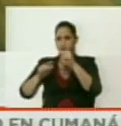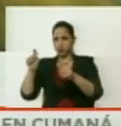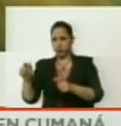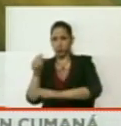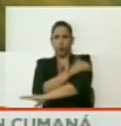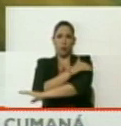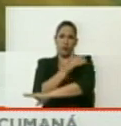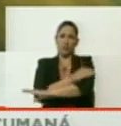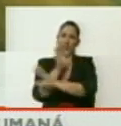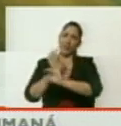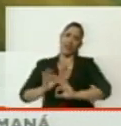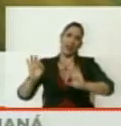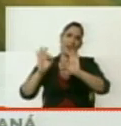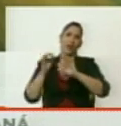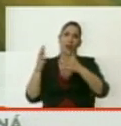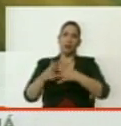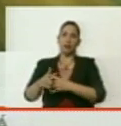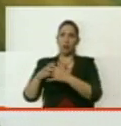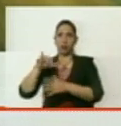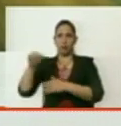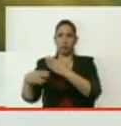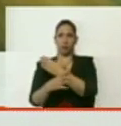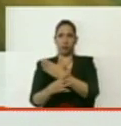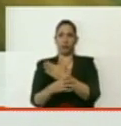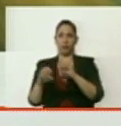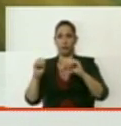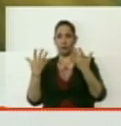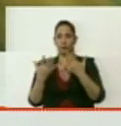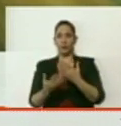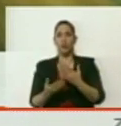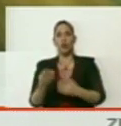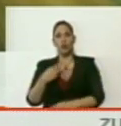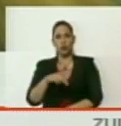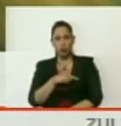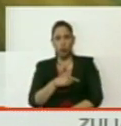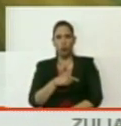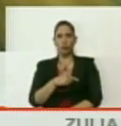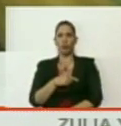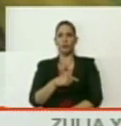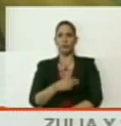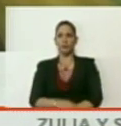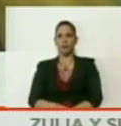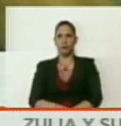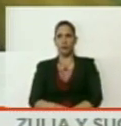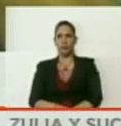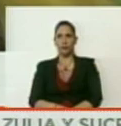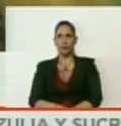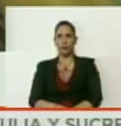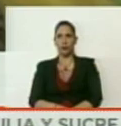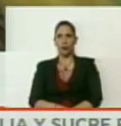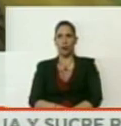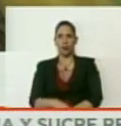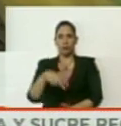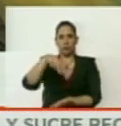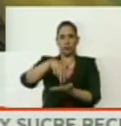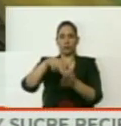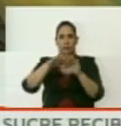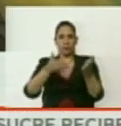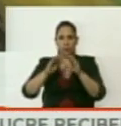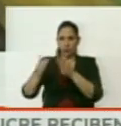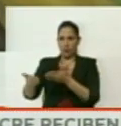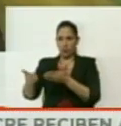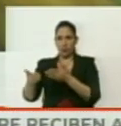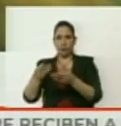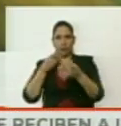ni Abrams, ni Guaidó lograrán que nosotros nos levantemos de la mesa de diálogo a la cual estamos asistiendo